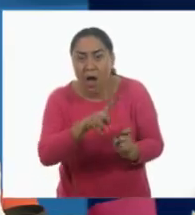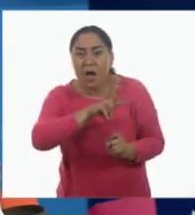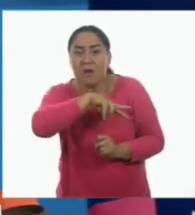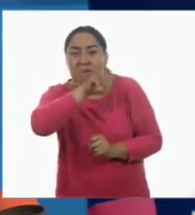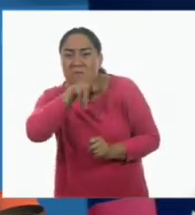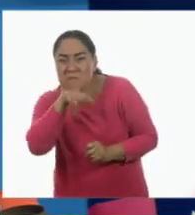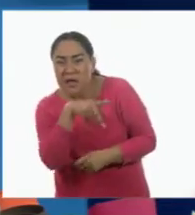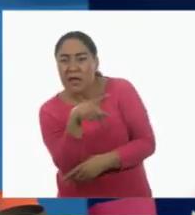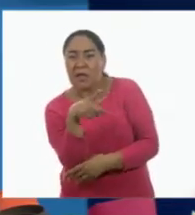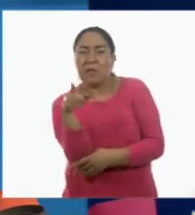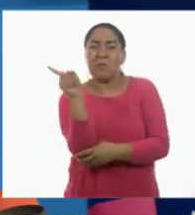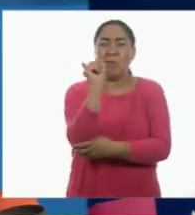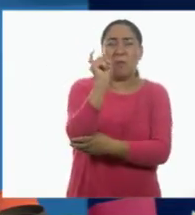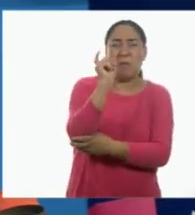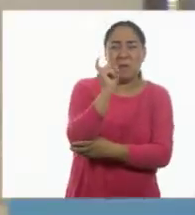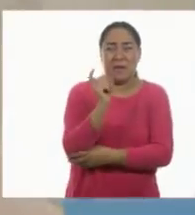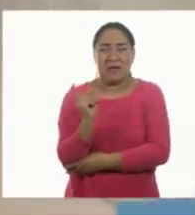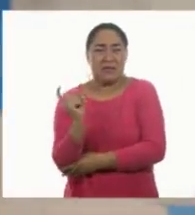cascabel.